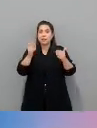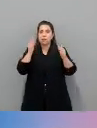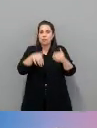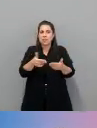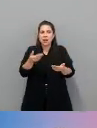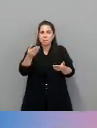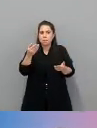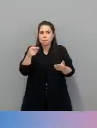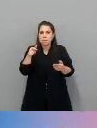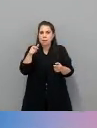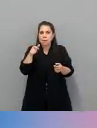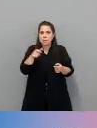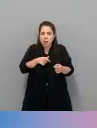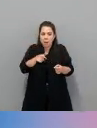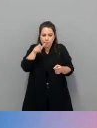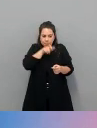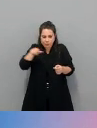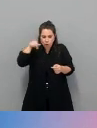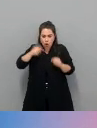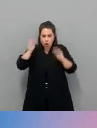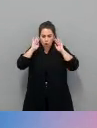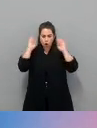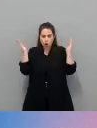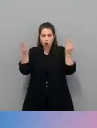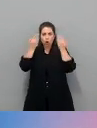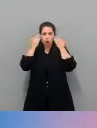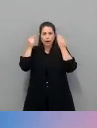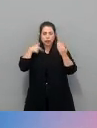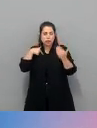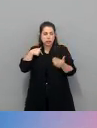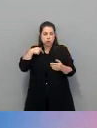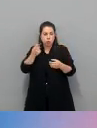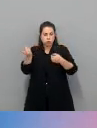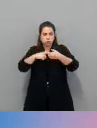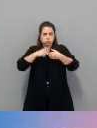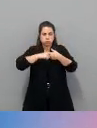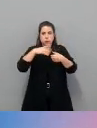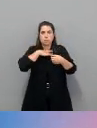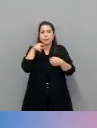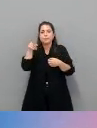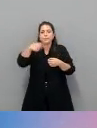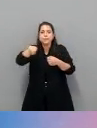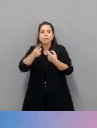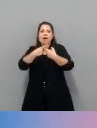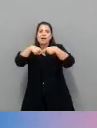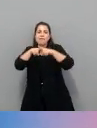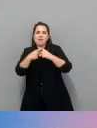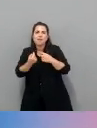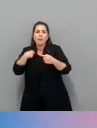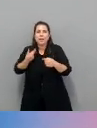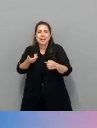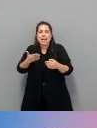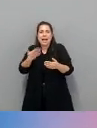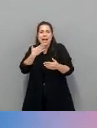muchas de las personas que estamos hoy aquí en el Congreso seguramente sois familiares de menores, de personas con